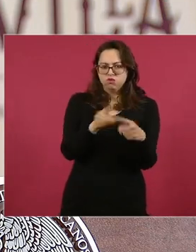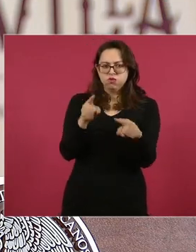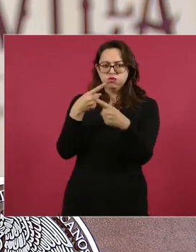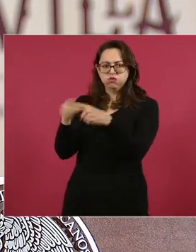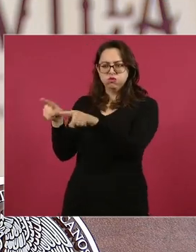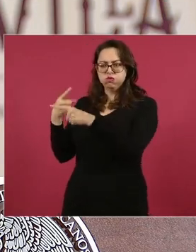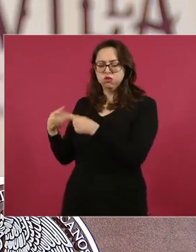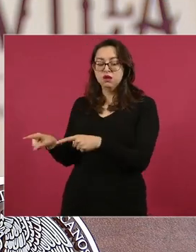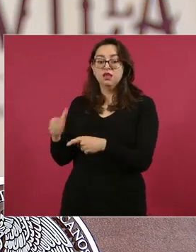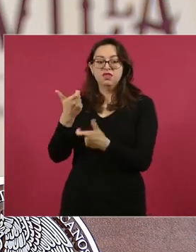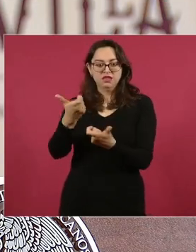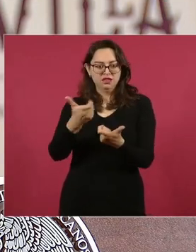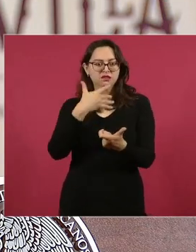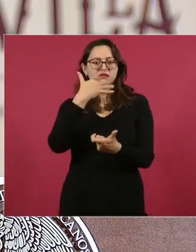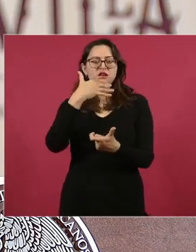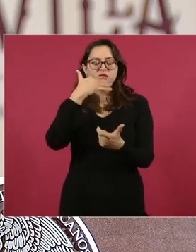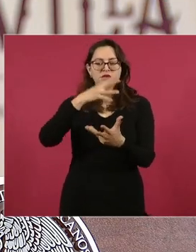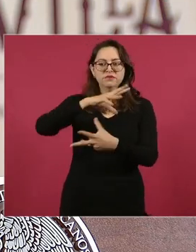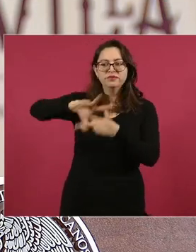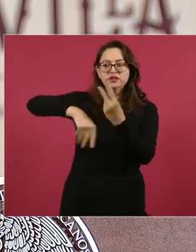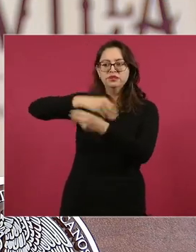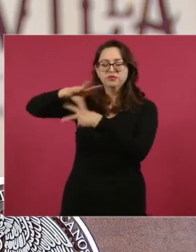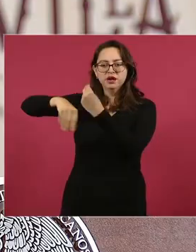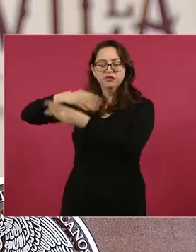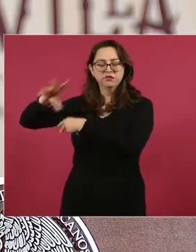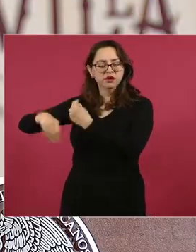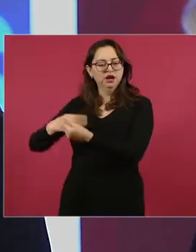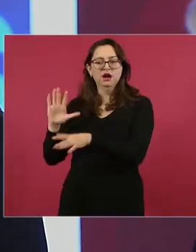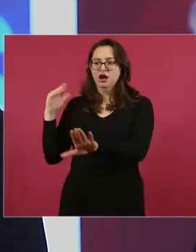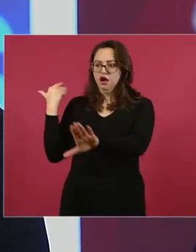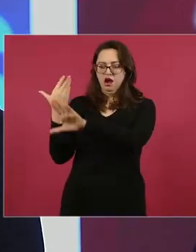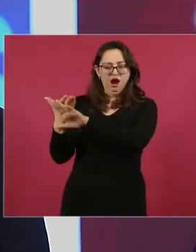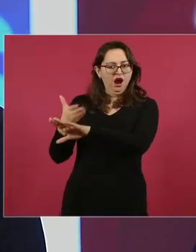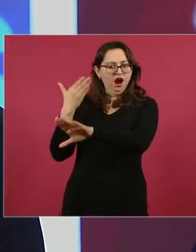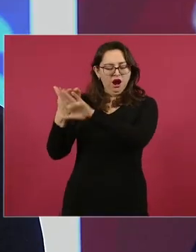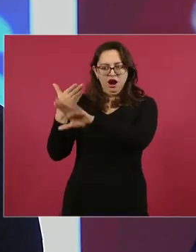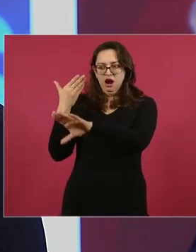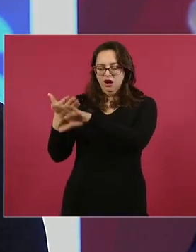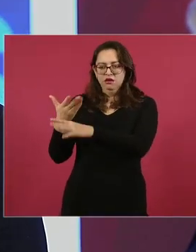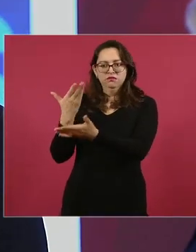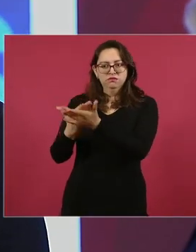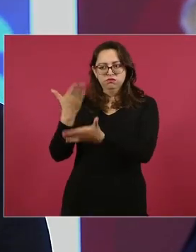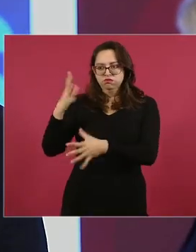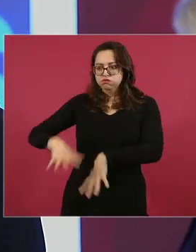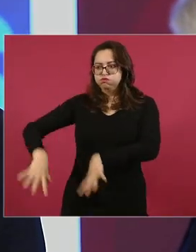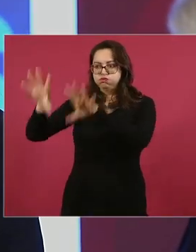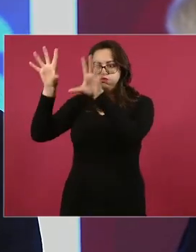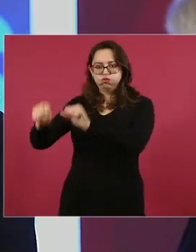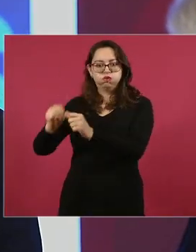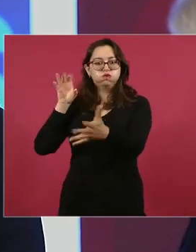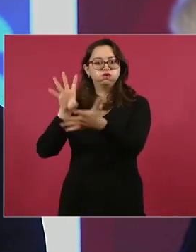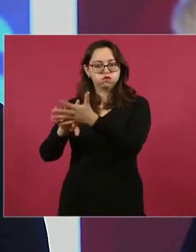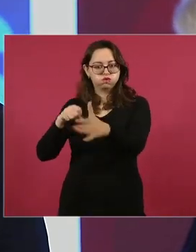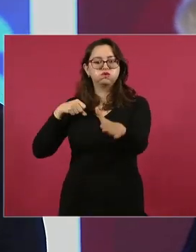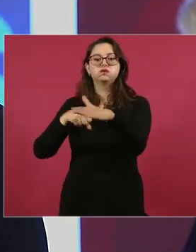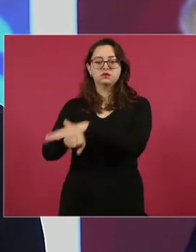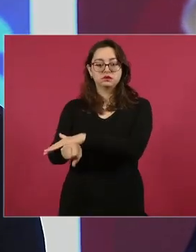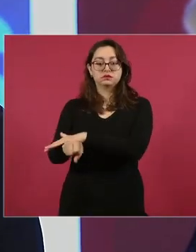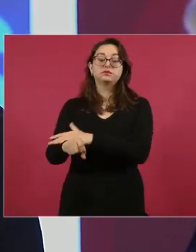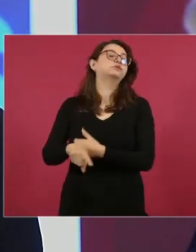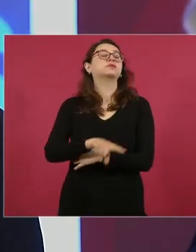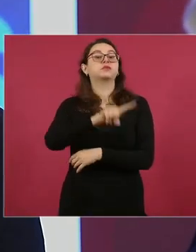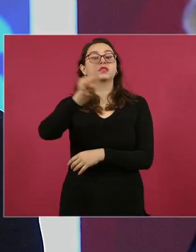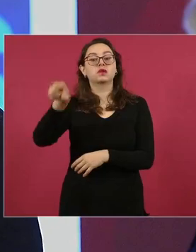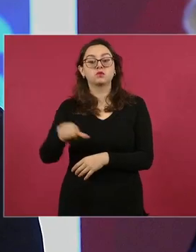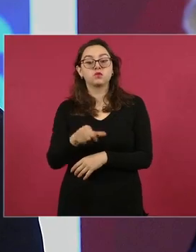también lavado de dinero, entre otros. Diversos periodistas y medios comenzaron a difundir la versión de que el imputado habría